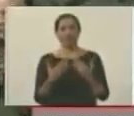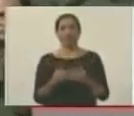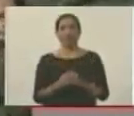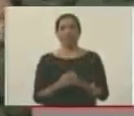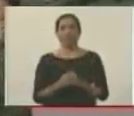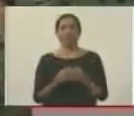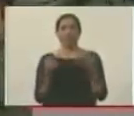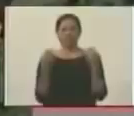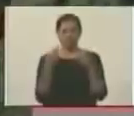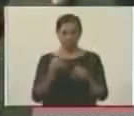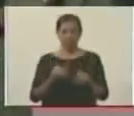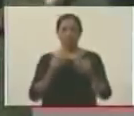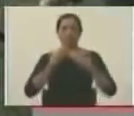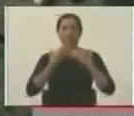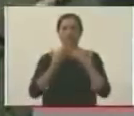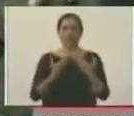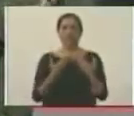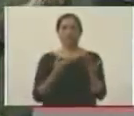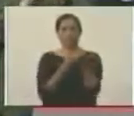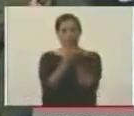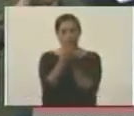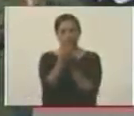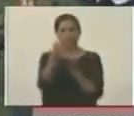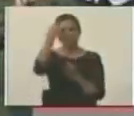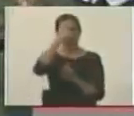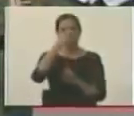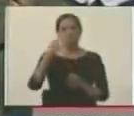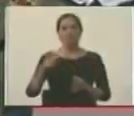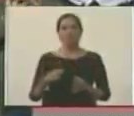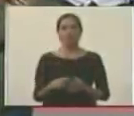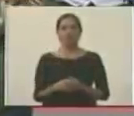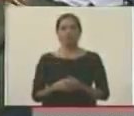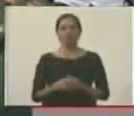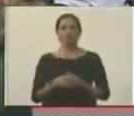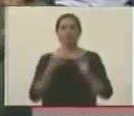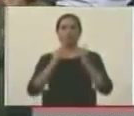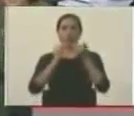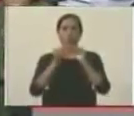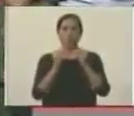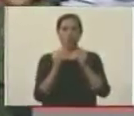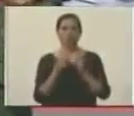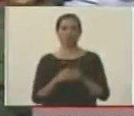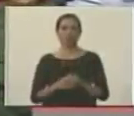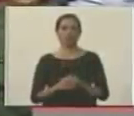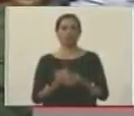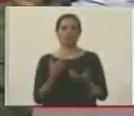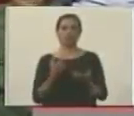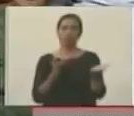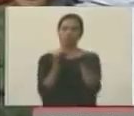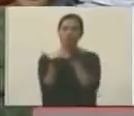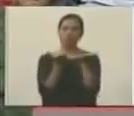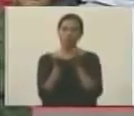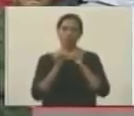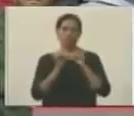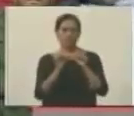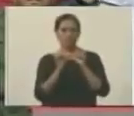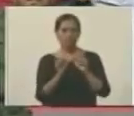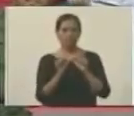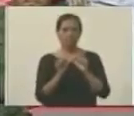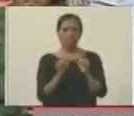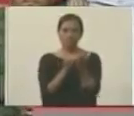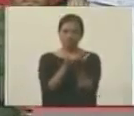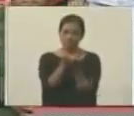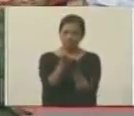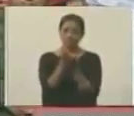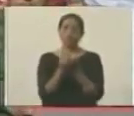Gracias por su lealtad al pueblo, por su moral, por su servicio permanente,